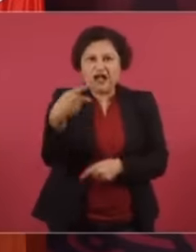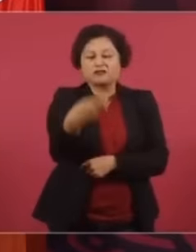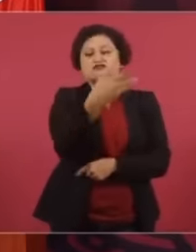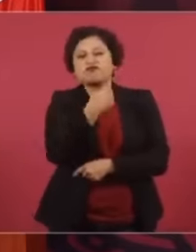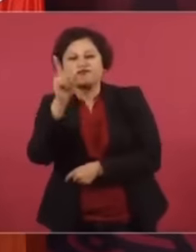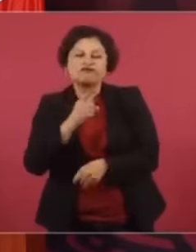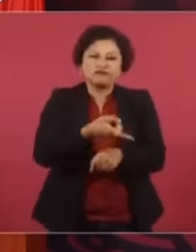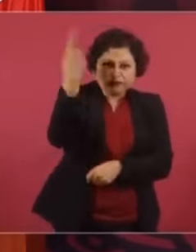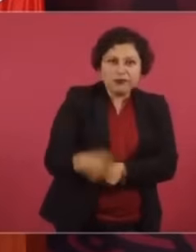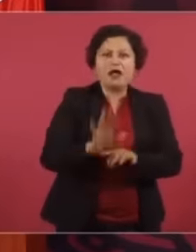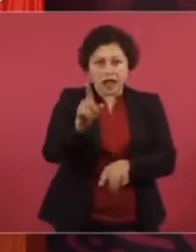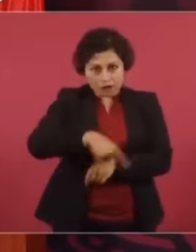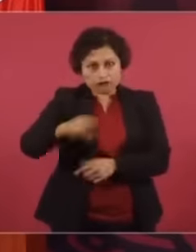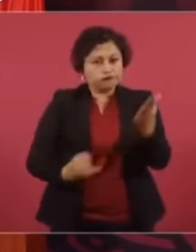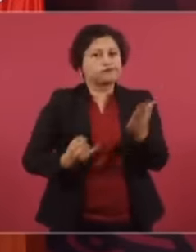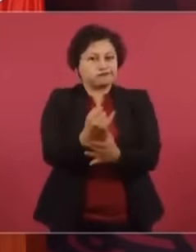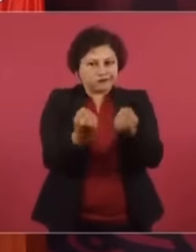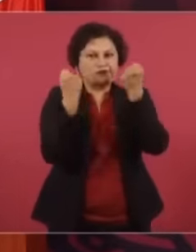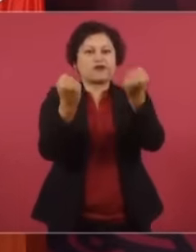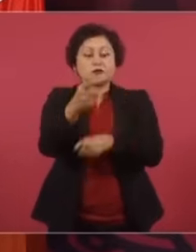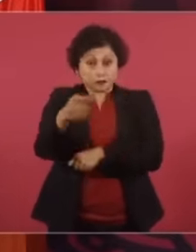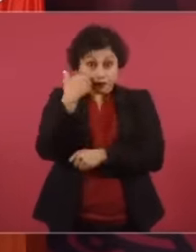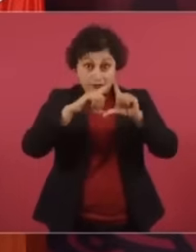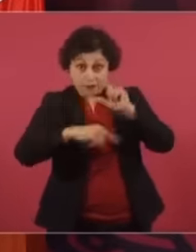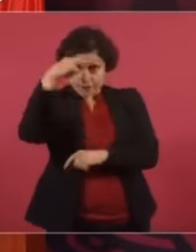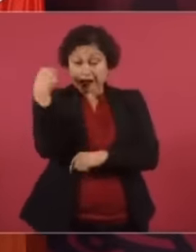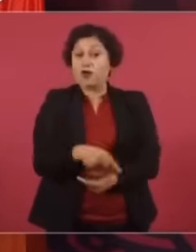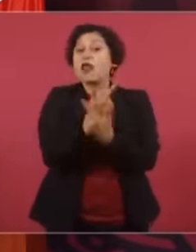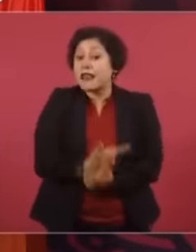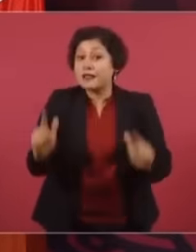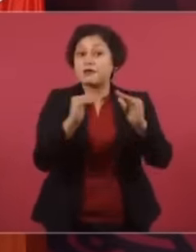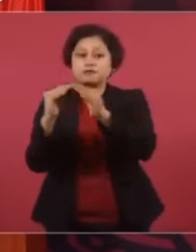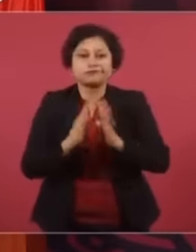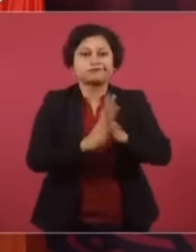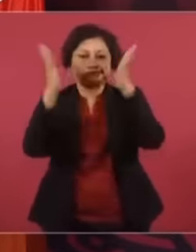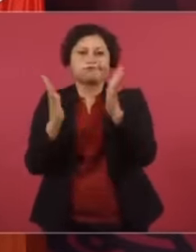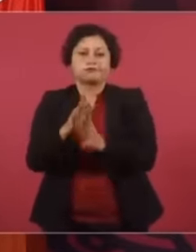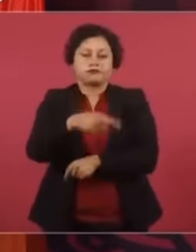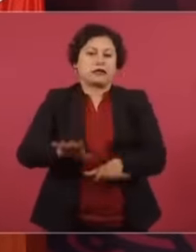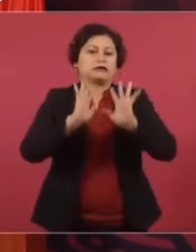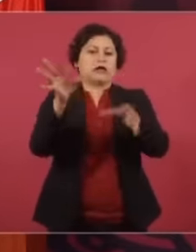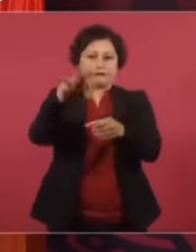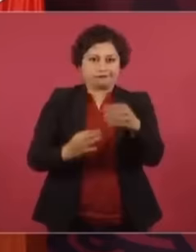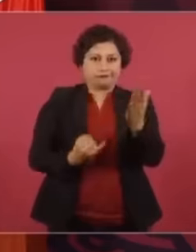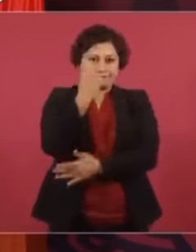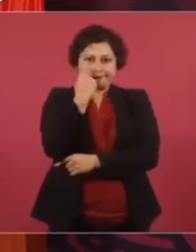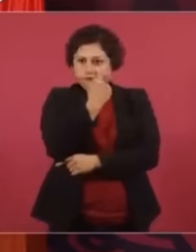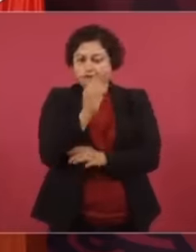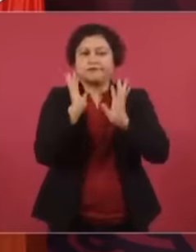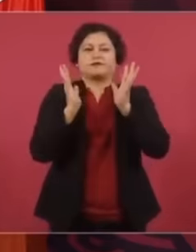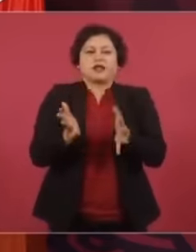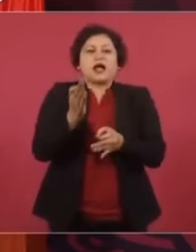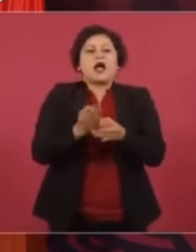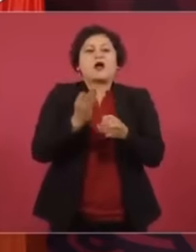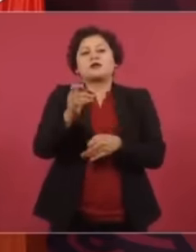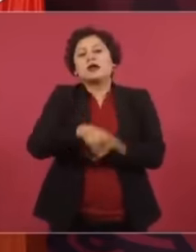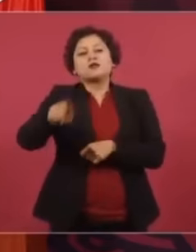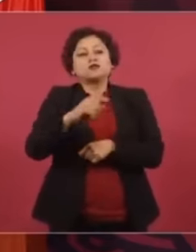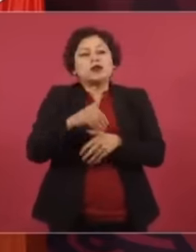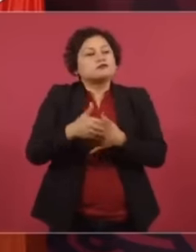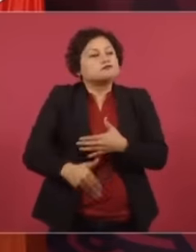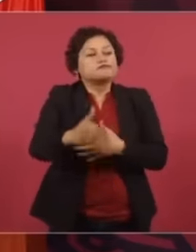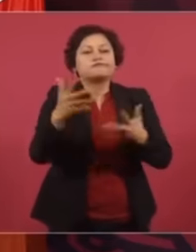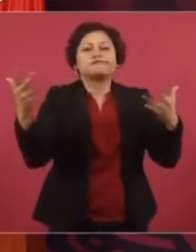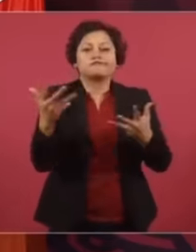duro, fuerte, que se sepa lejos. Que los ciudadanos que quieren un México libre y democrático ya decidieron su voto y que desde ya están organizándose para volcarse masiva, pacífica,